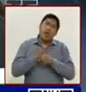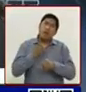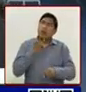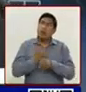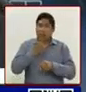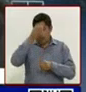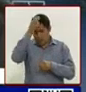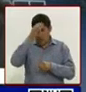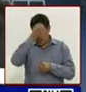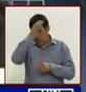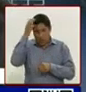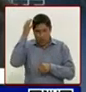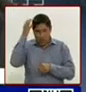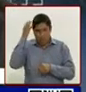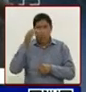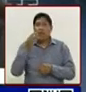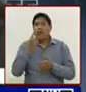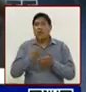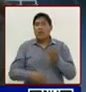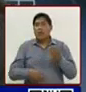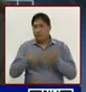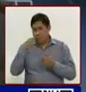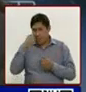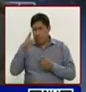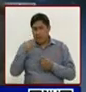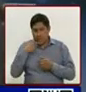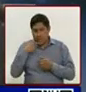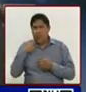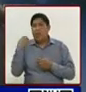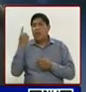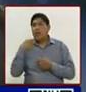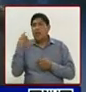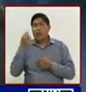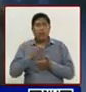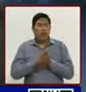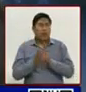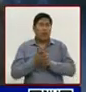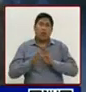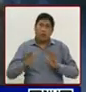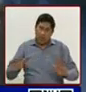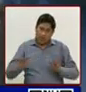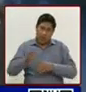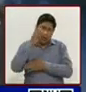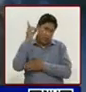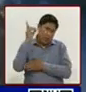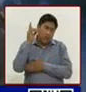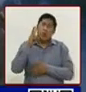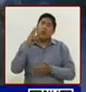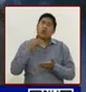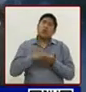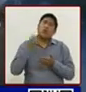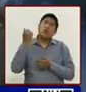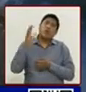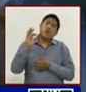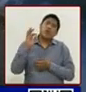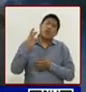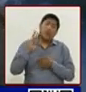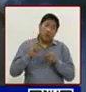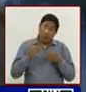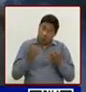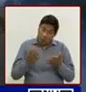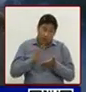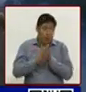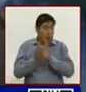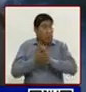Iglesia Católica ha sido la de intervenir siempre para pacificar el país. Y el 2019, si no había